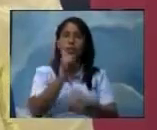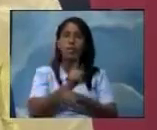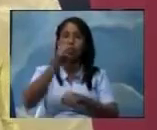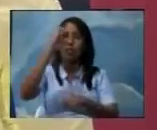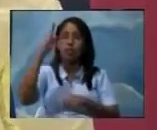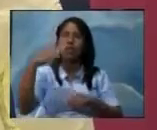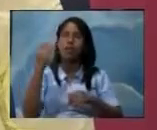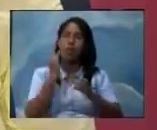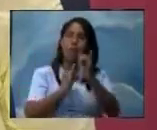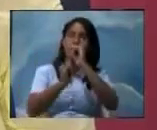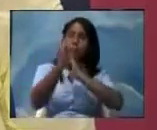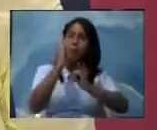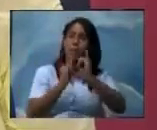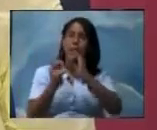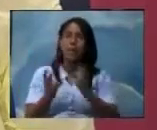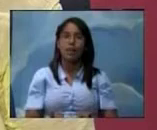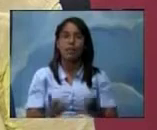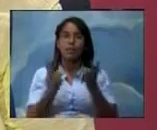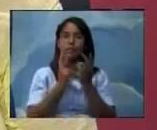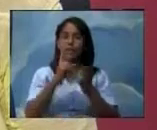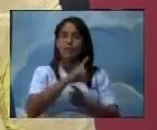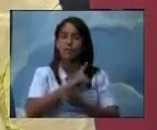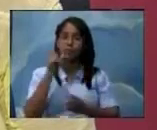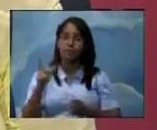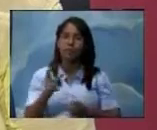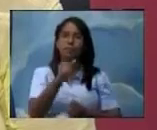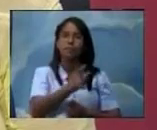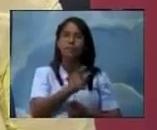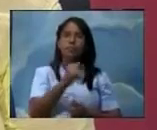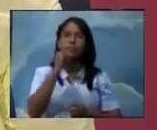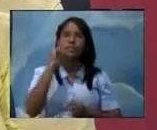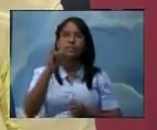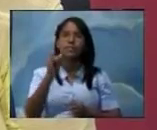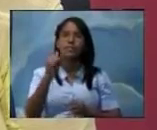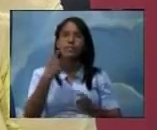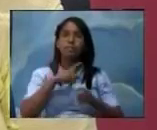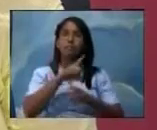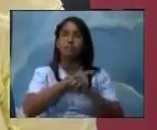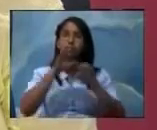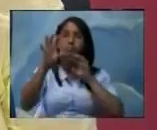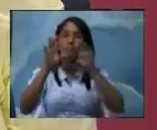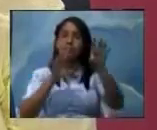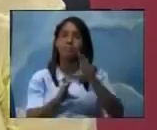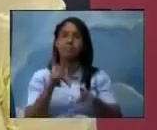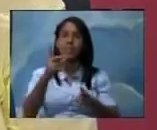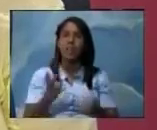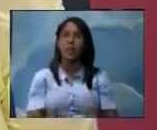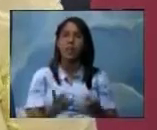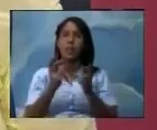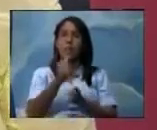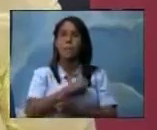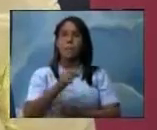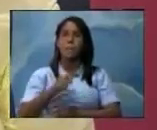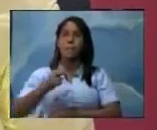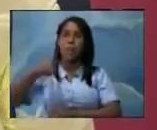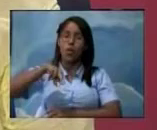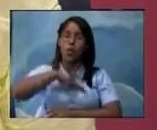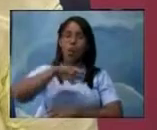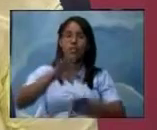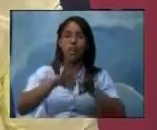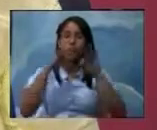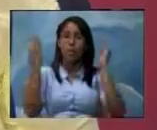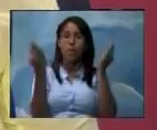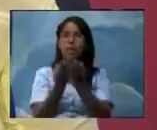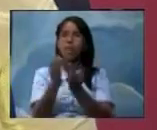único Dios que interviene en la vida de las personas y de las naciones y en las vidas personales de nuestra